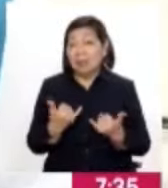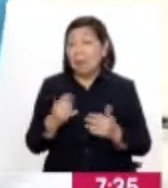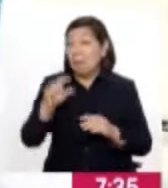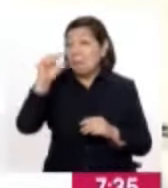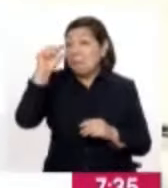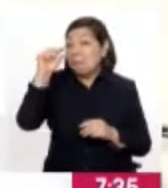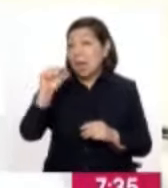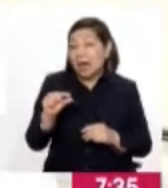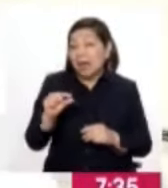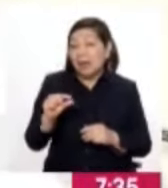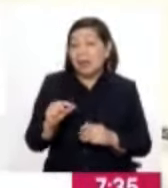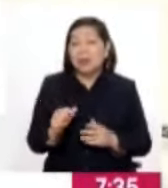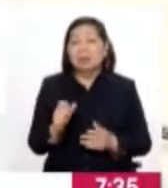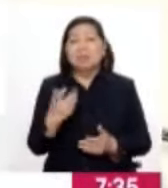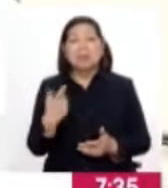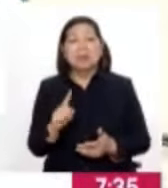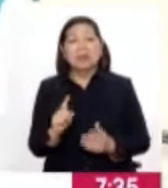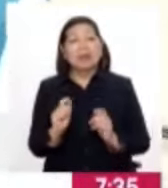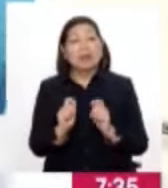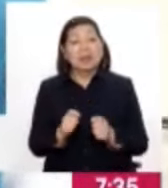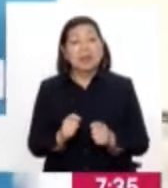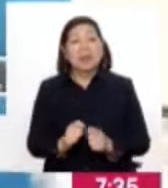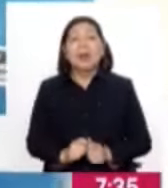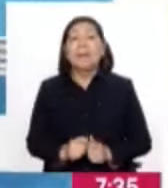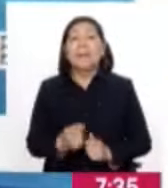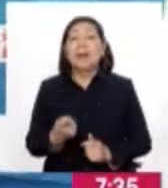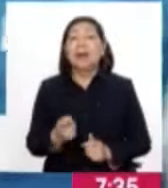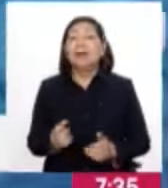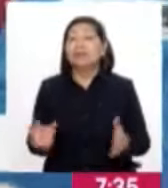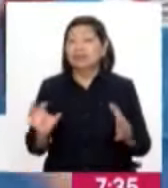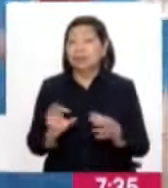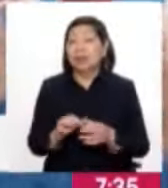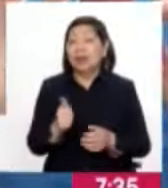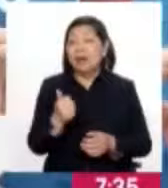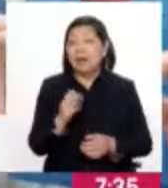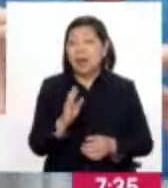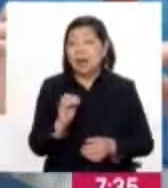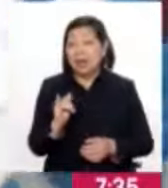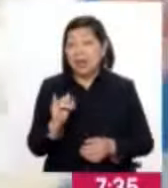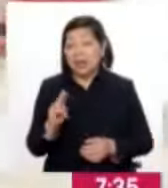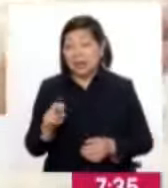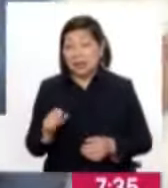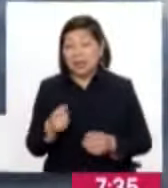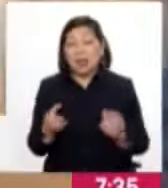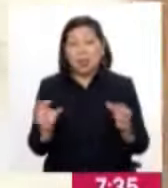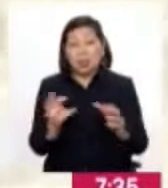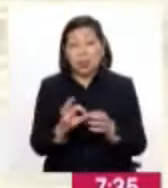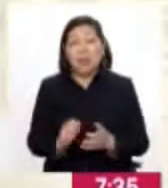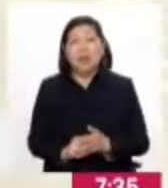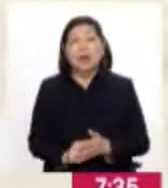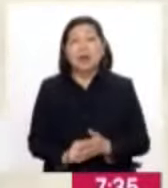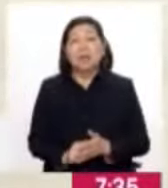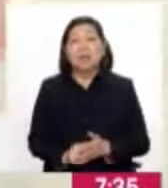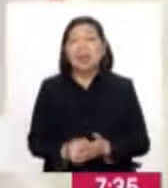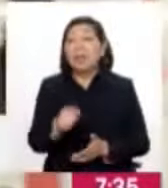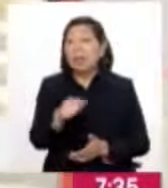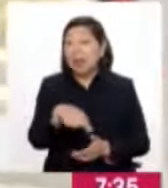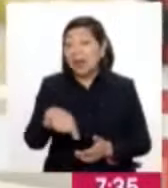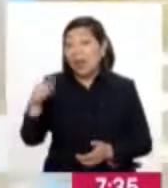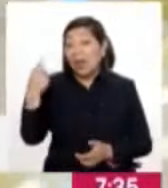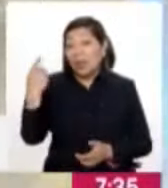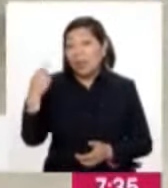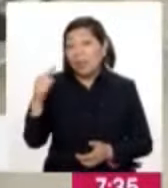más bajo del mercado, es un beneficio que le hemos otorgado en alianza con Farenet para nuestros